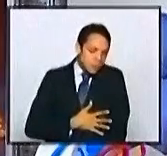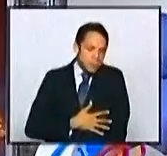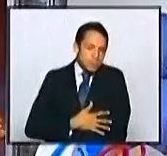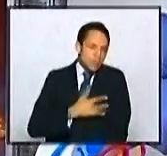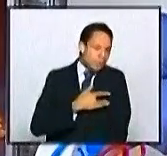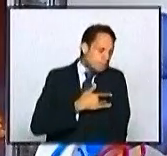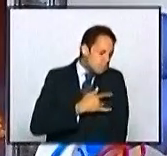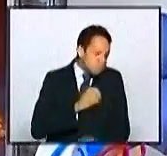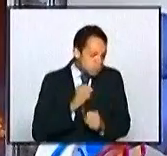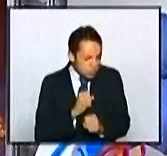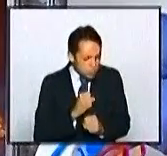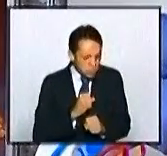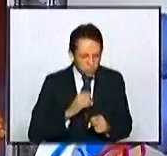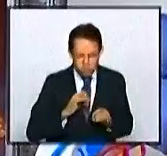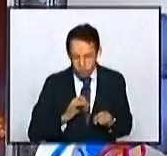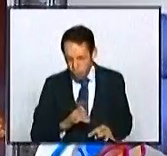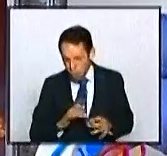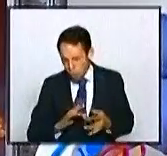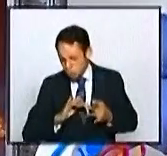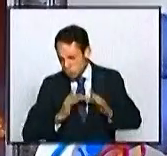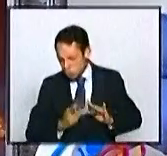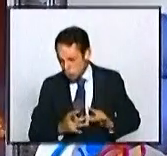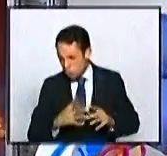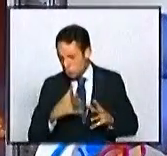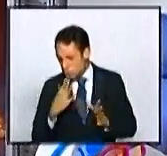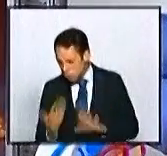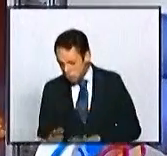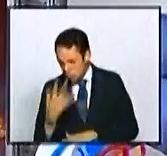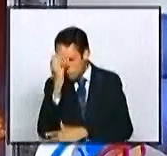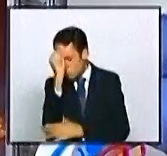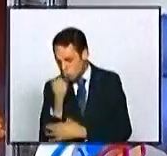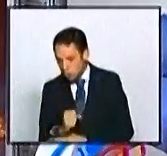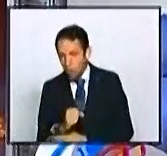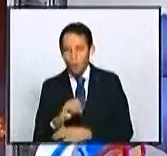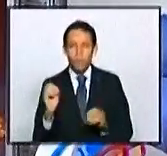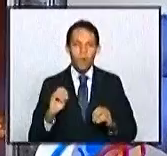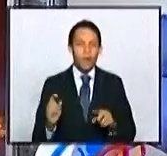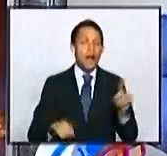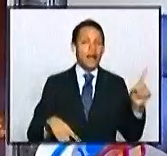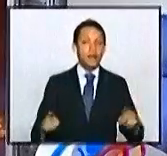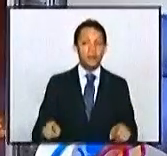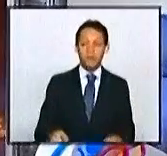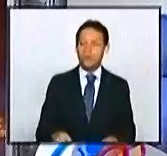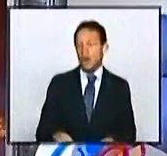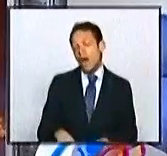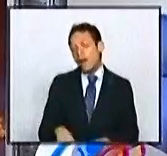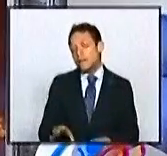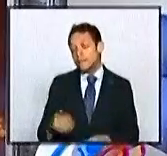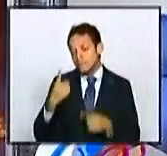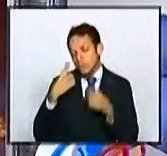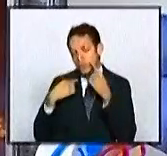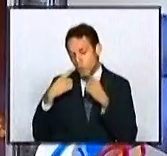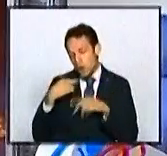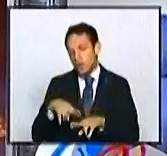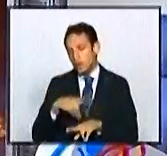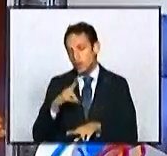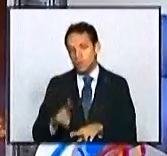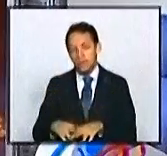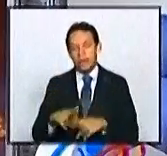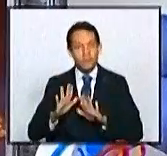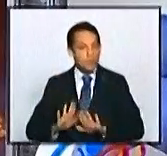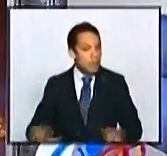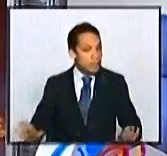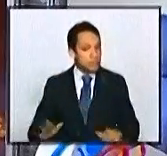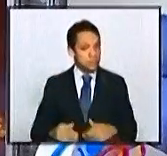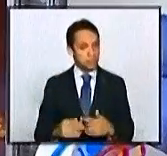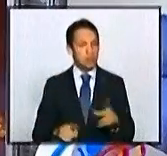para otros los lleva a un proceso de depresión y de duelo tan grande. ¿Cómo define uno eso? A través de la